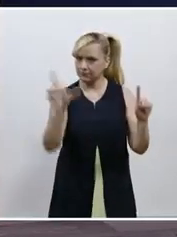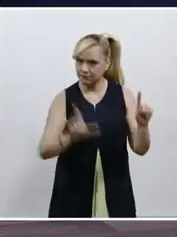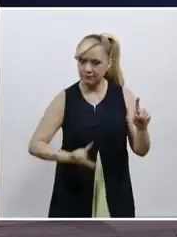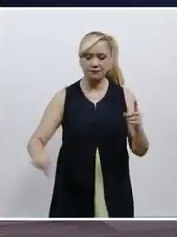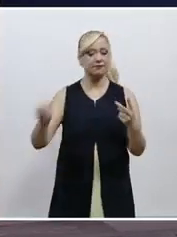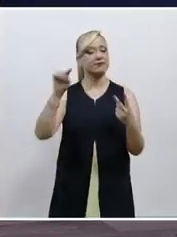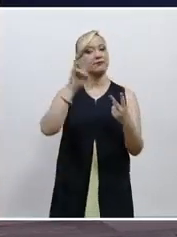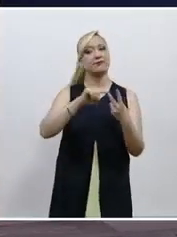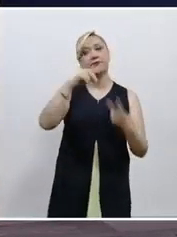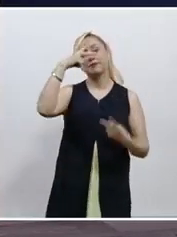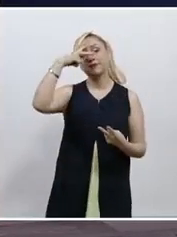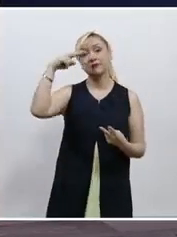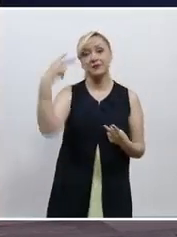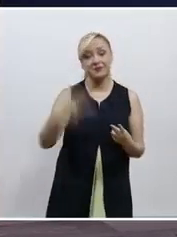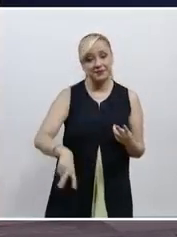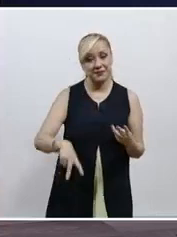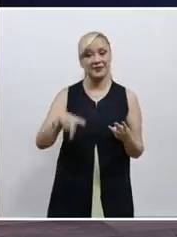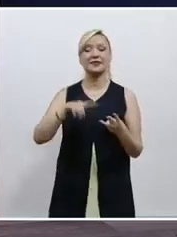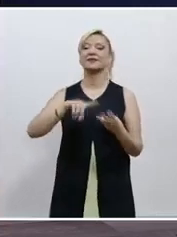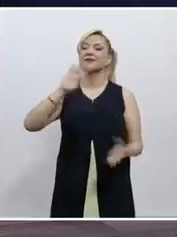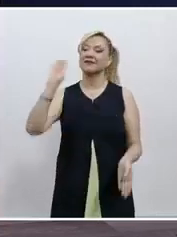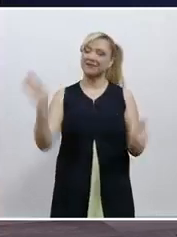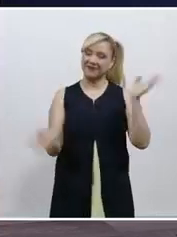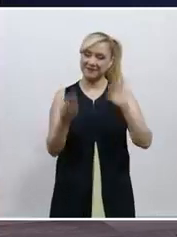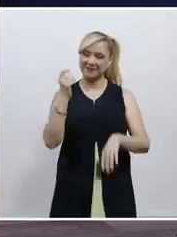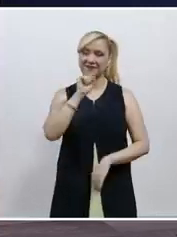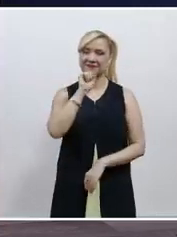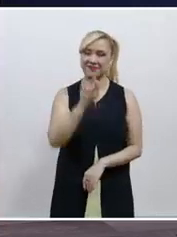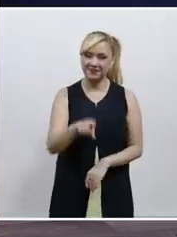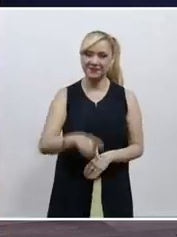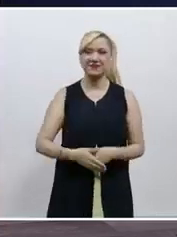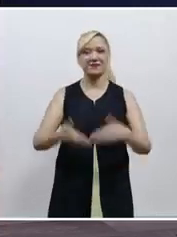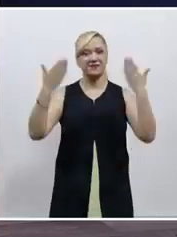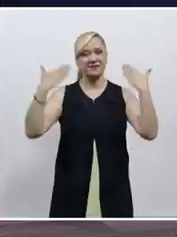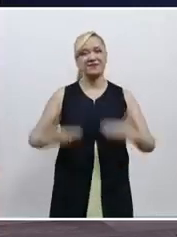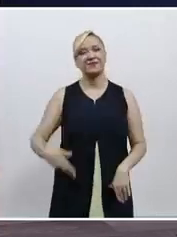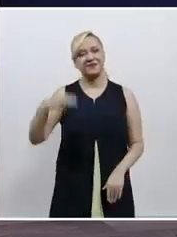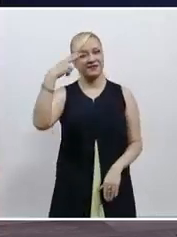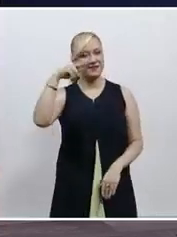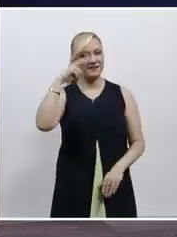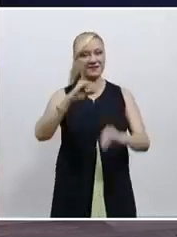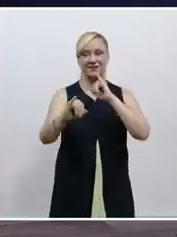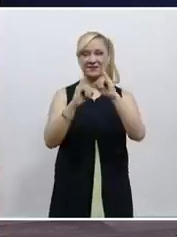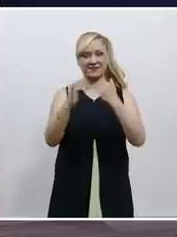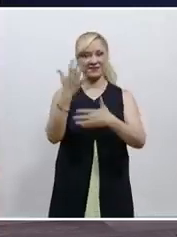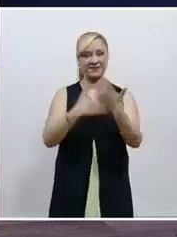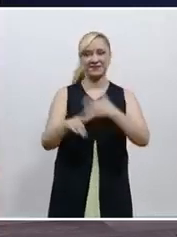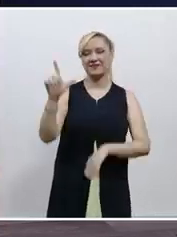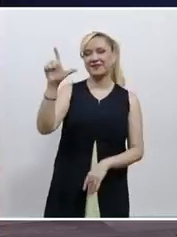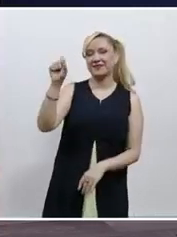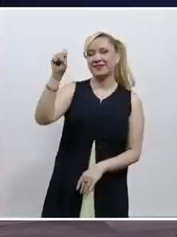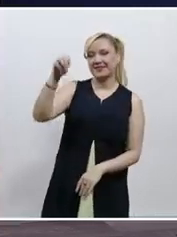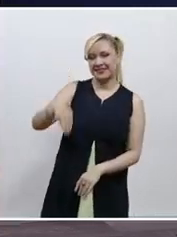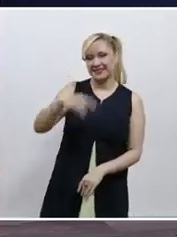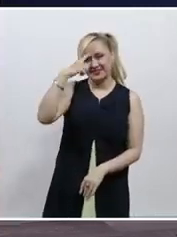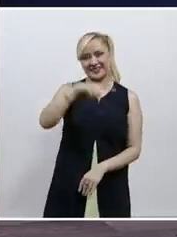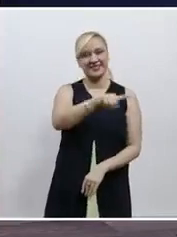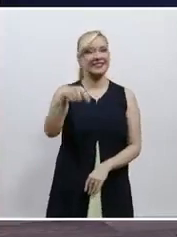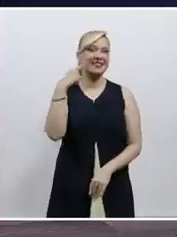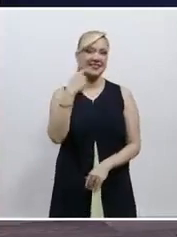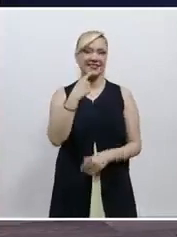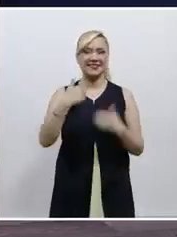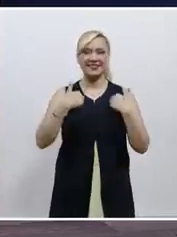la Federación y, por supuesto, en el territorio nacional. Damos la bienvenida también a Nidia Díaz, quien nos acompaña en la interpretación en lengua de